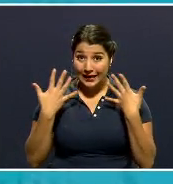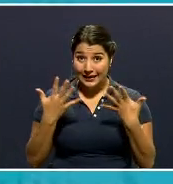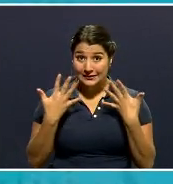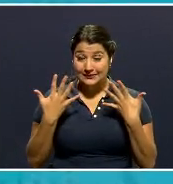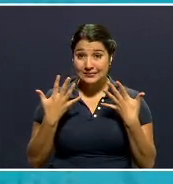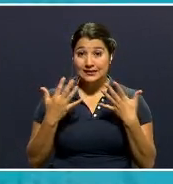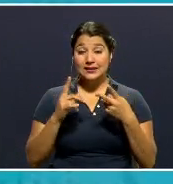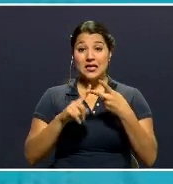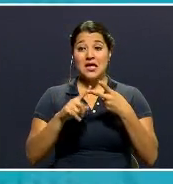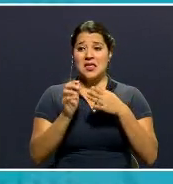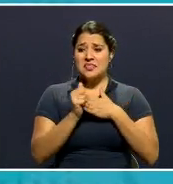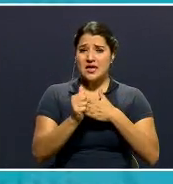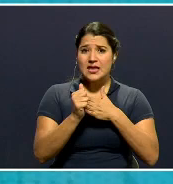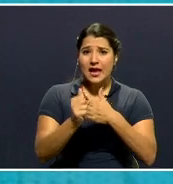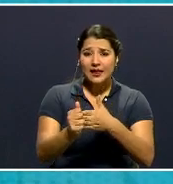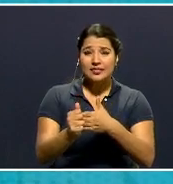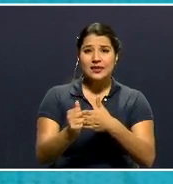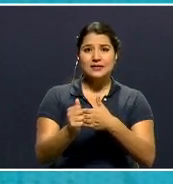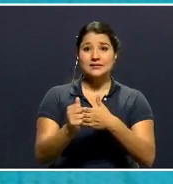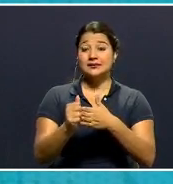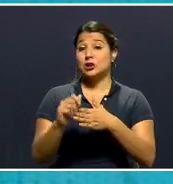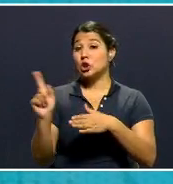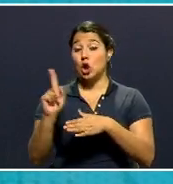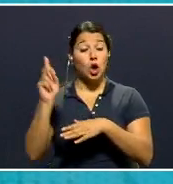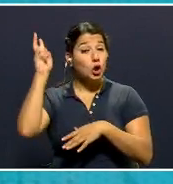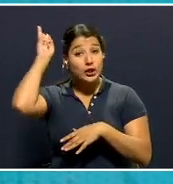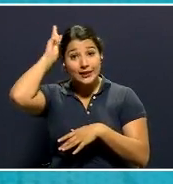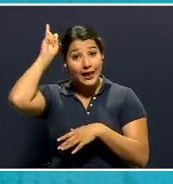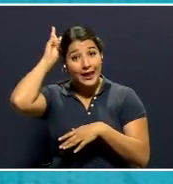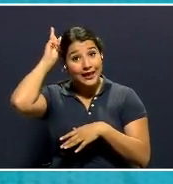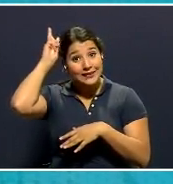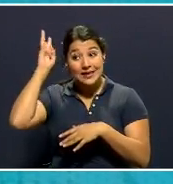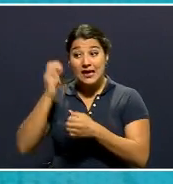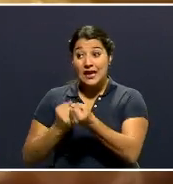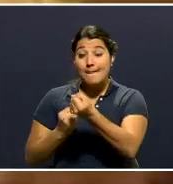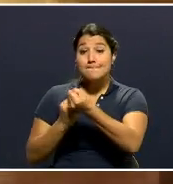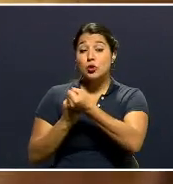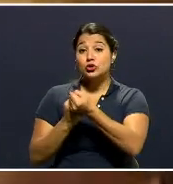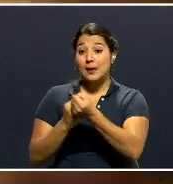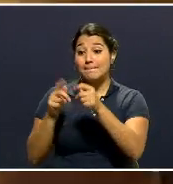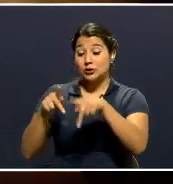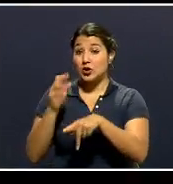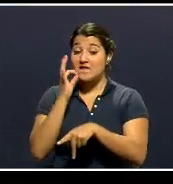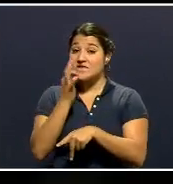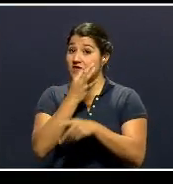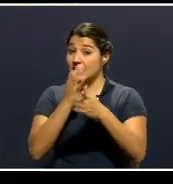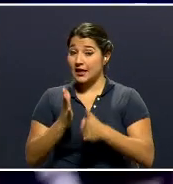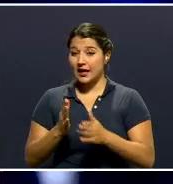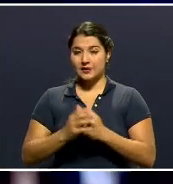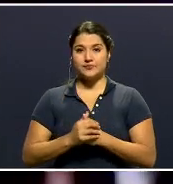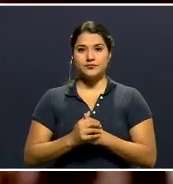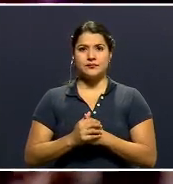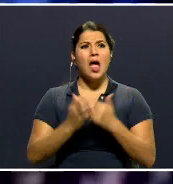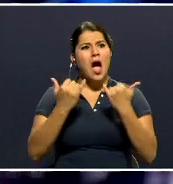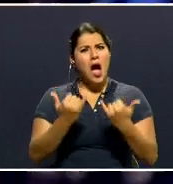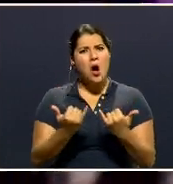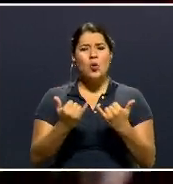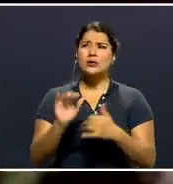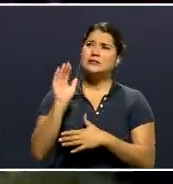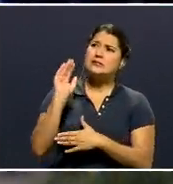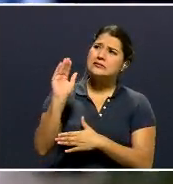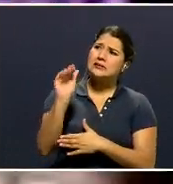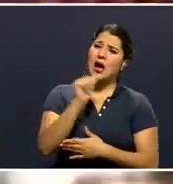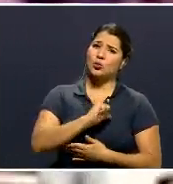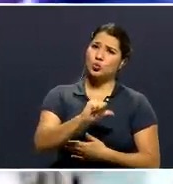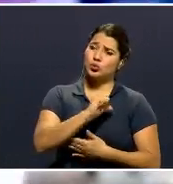de dirigentes cantonales no indígenas, aliados a finqueros, a terratenientes. Vargas hizo un llamado a las autoridades para